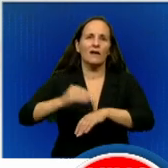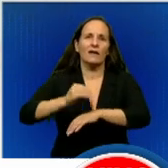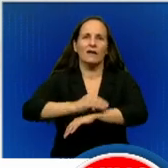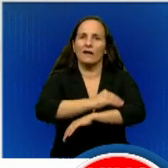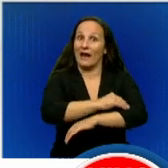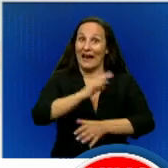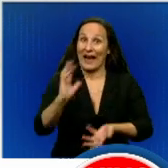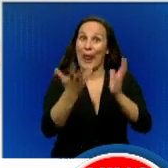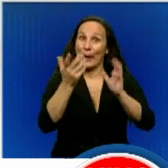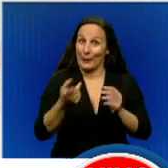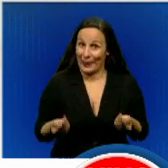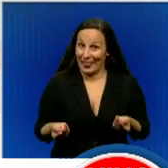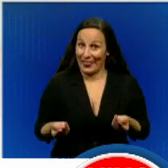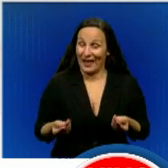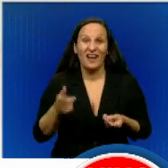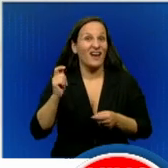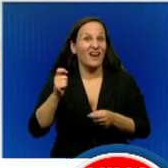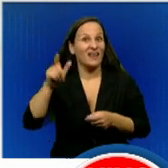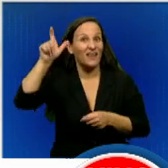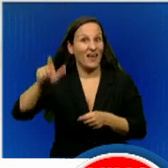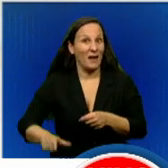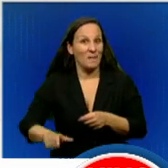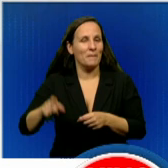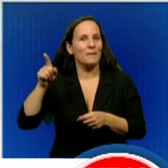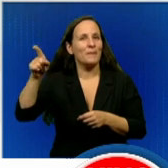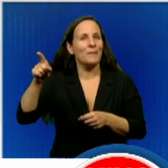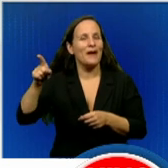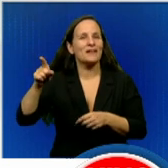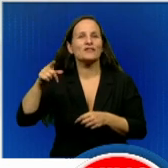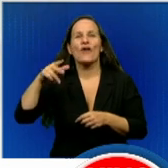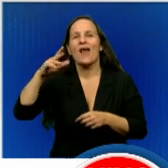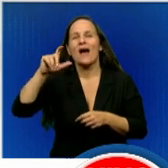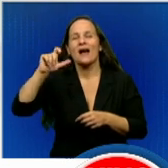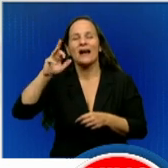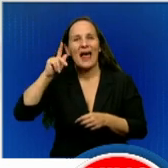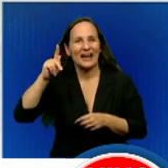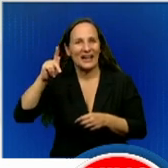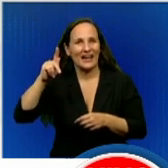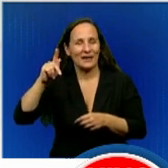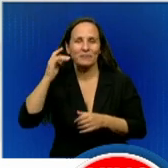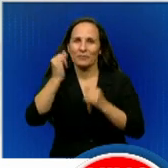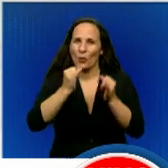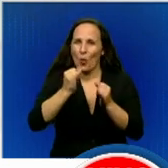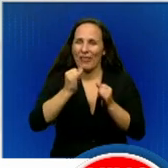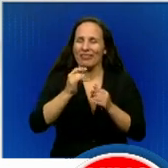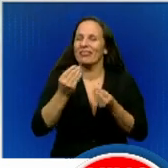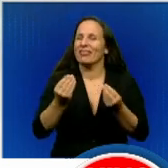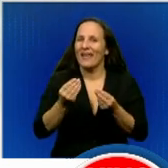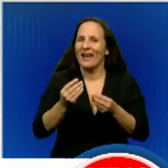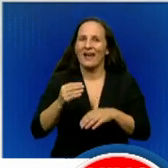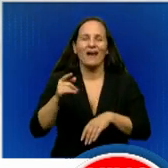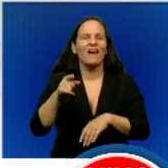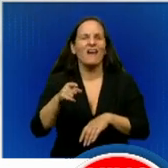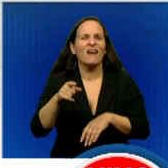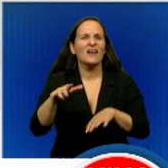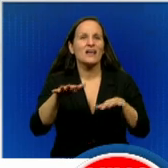popularizada por el pensador franco suizo olivier clerc es aquella que comparta la